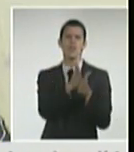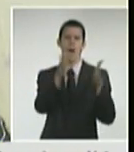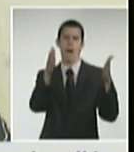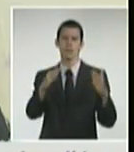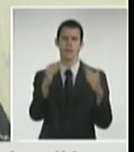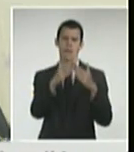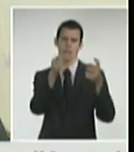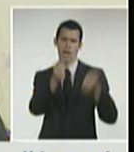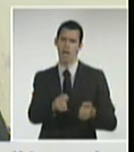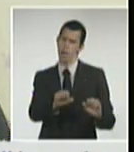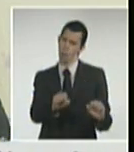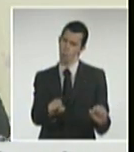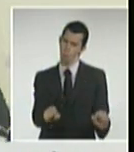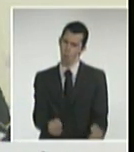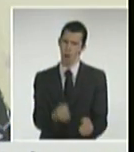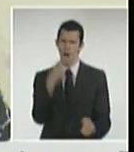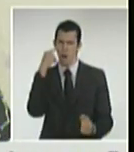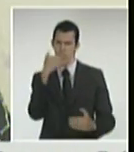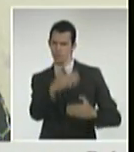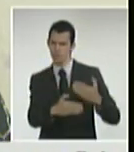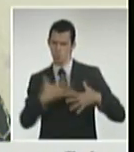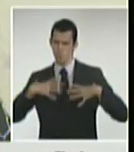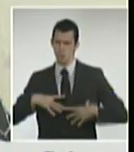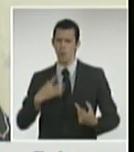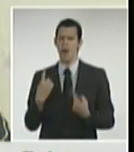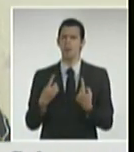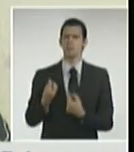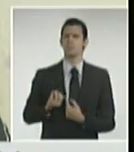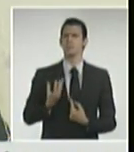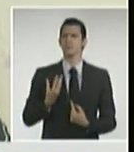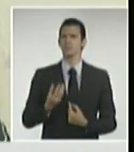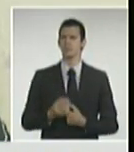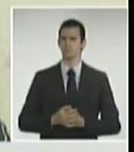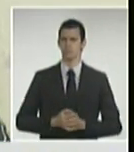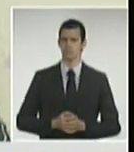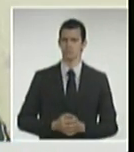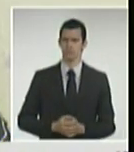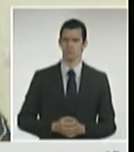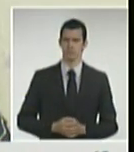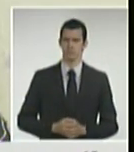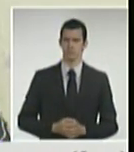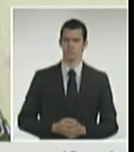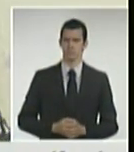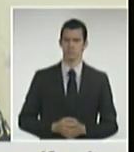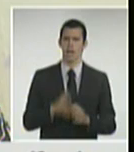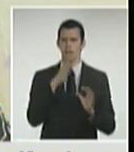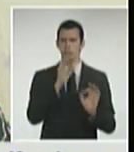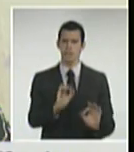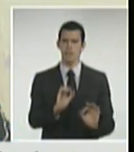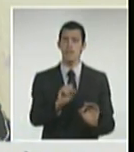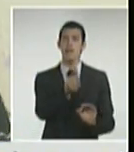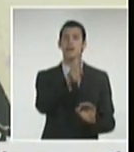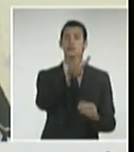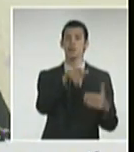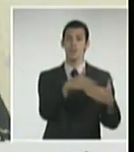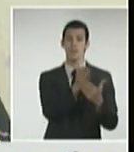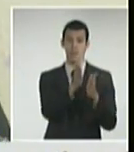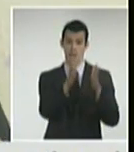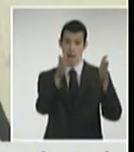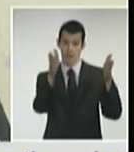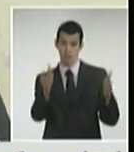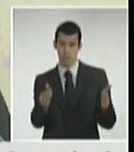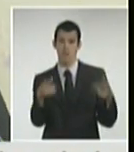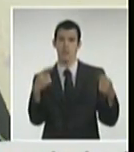mantenerse asintomático, este proceso dura 14 días después del último contacto del caso confirmado.